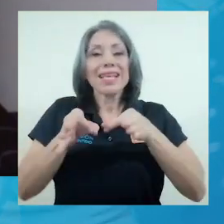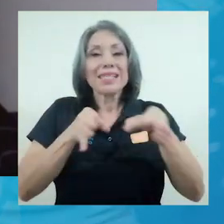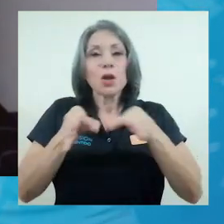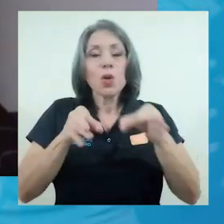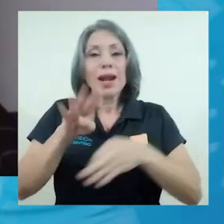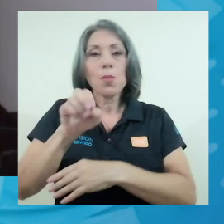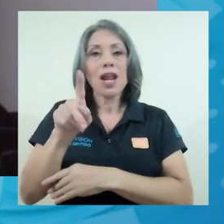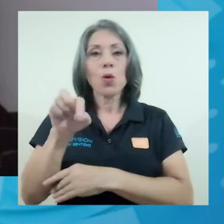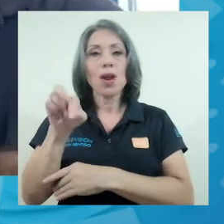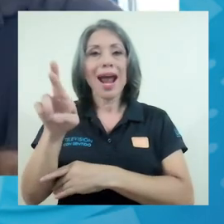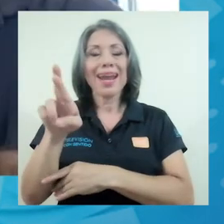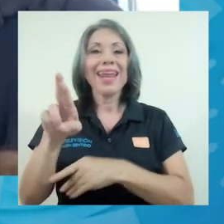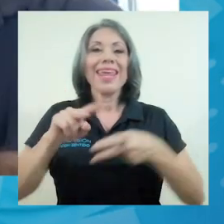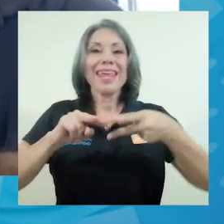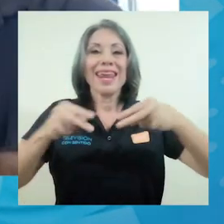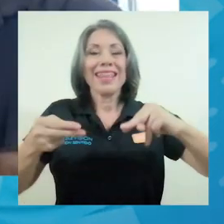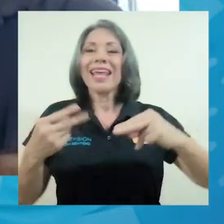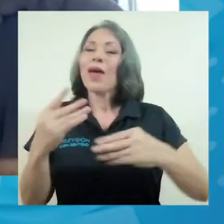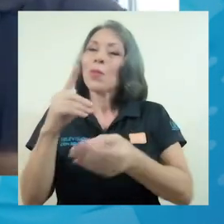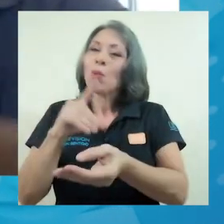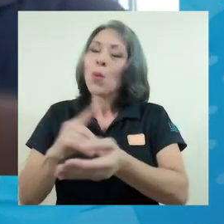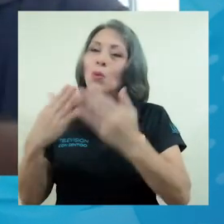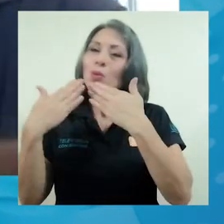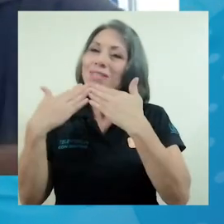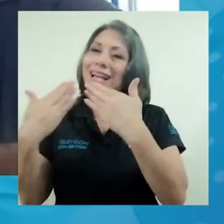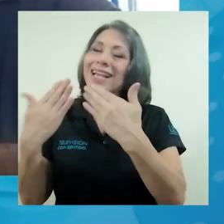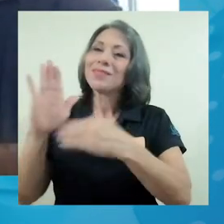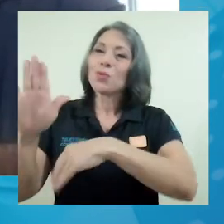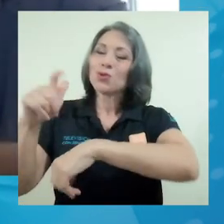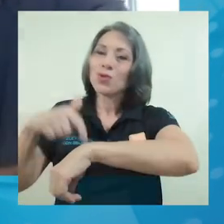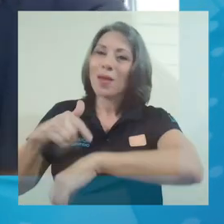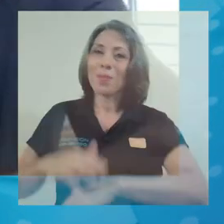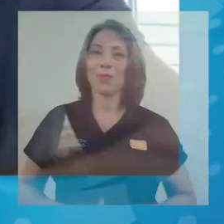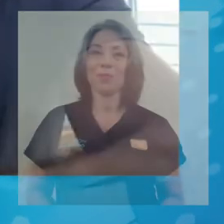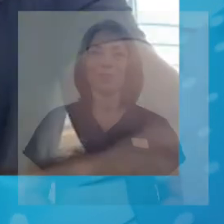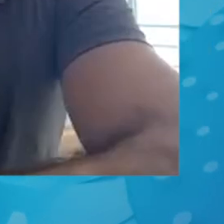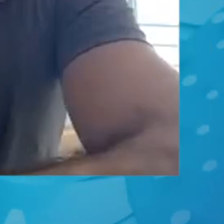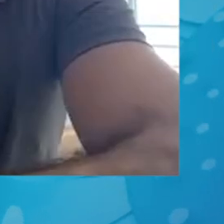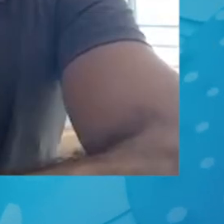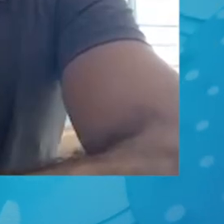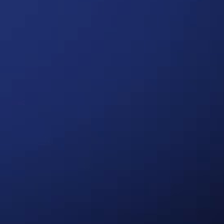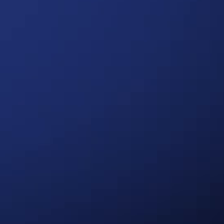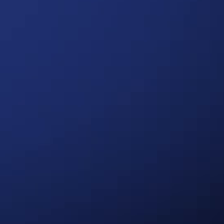todas muchísimas gracias por su acción muchas gracias hasta 9